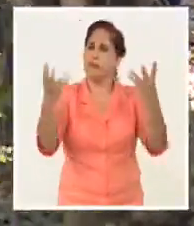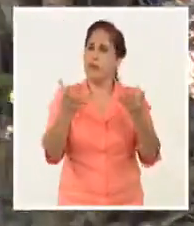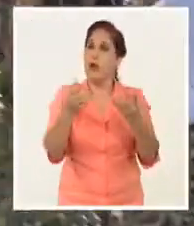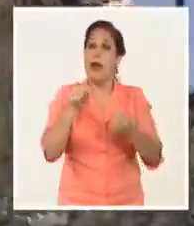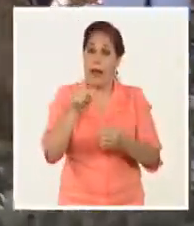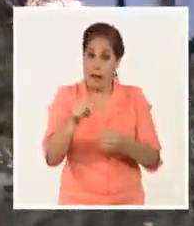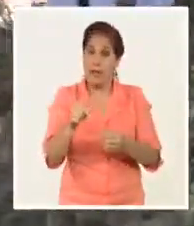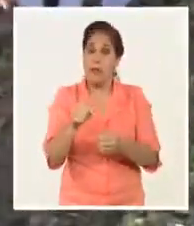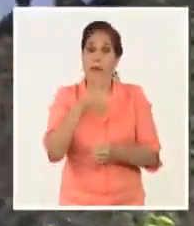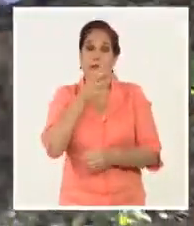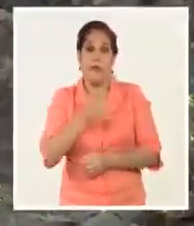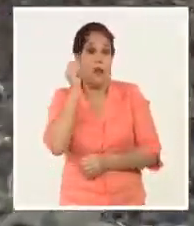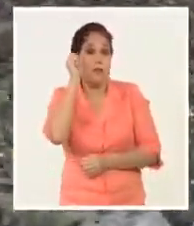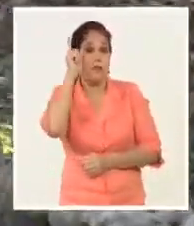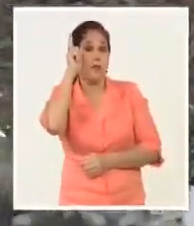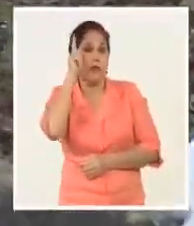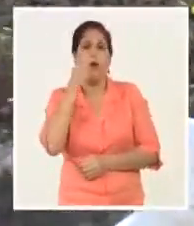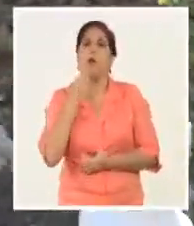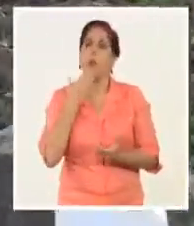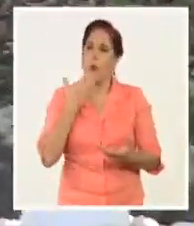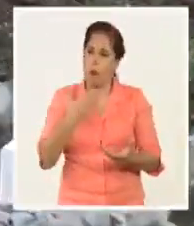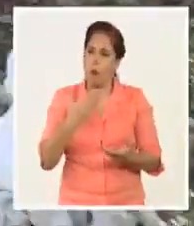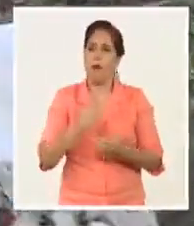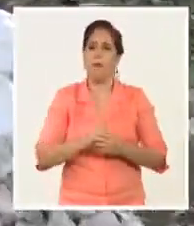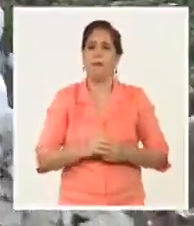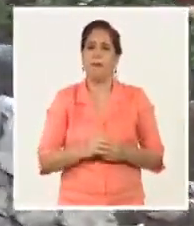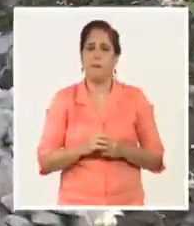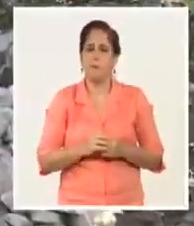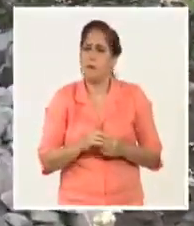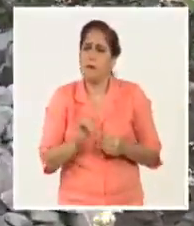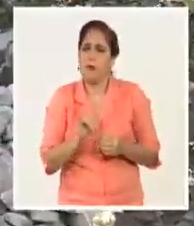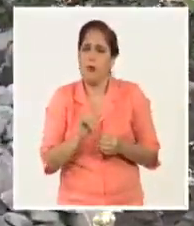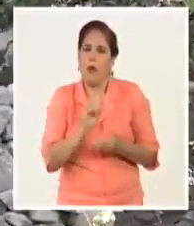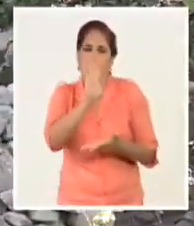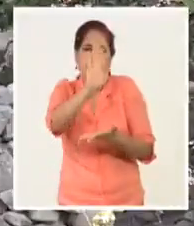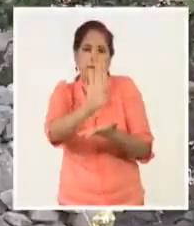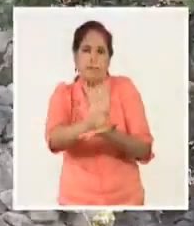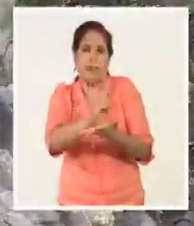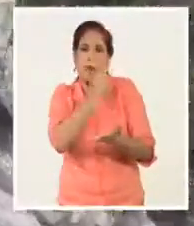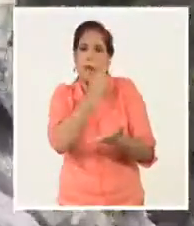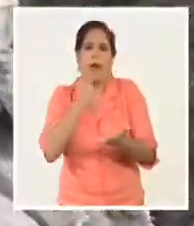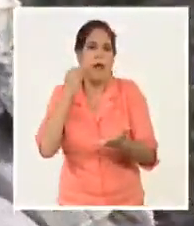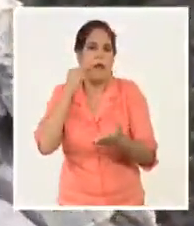este espacio con la silueta de la patria y el busto del